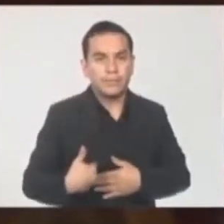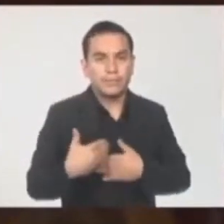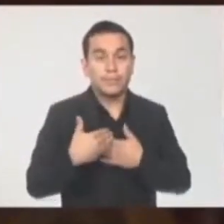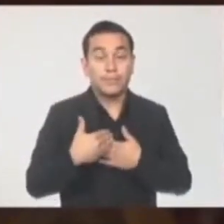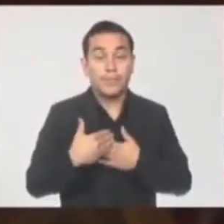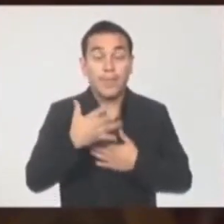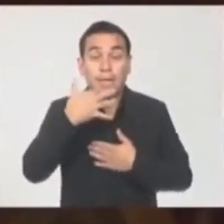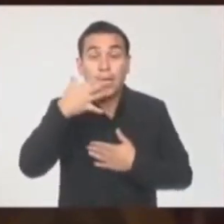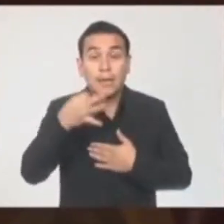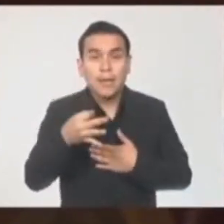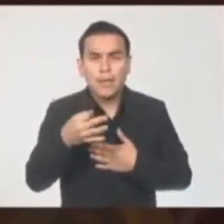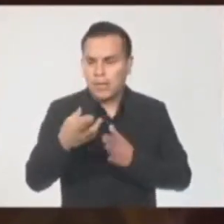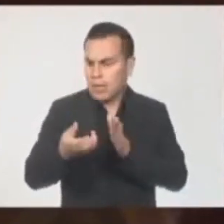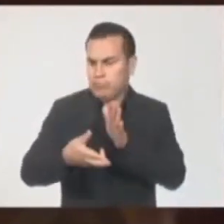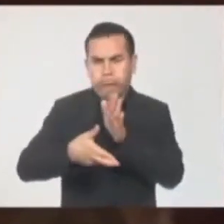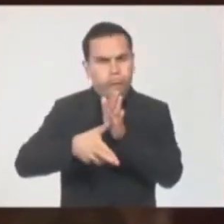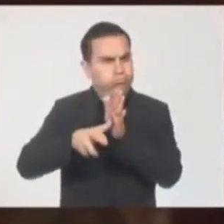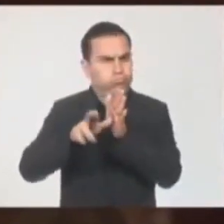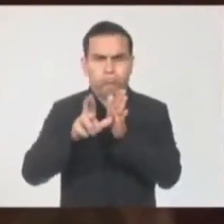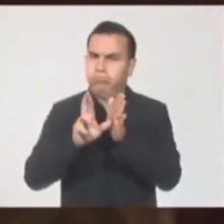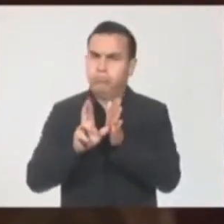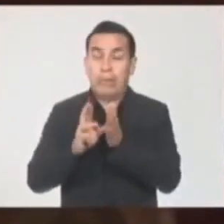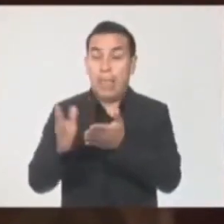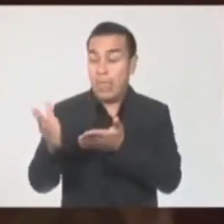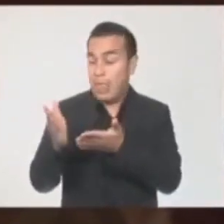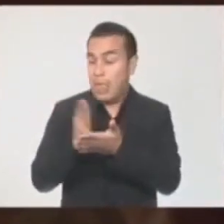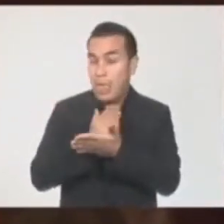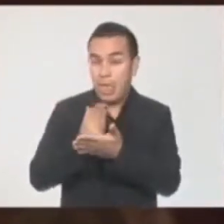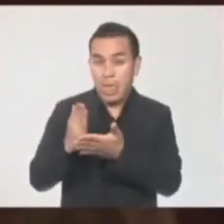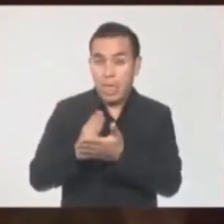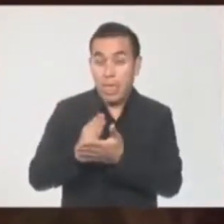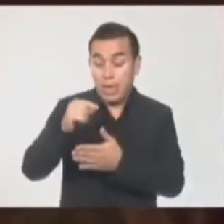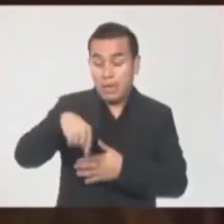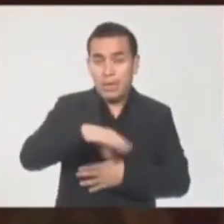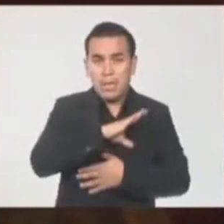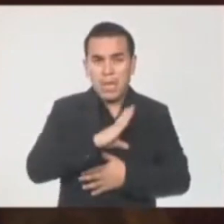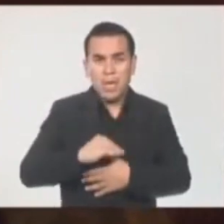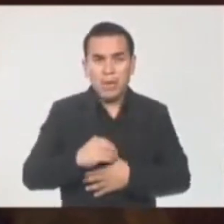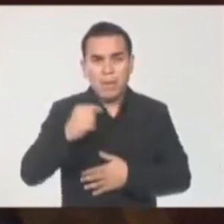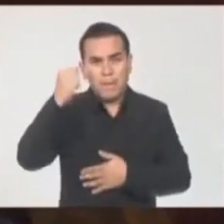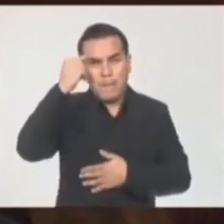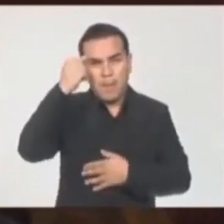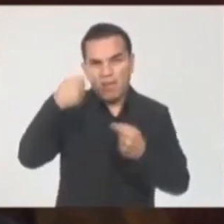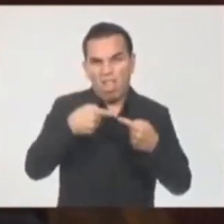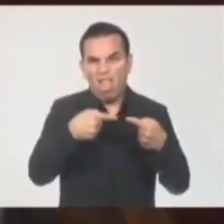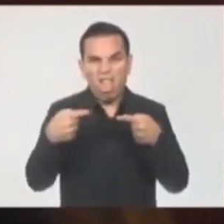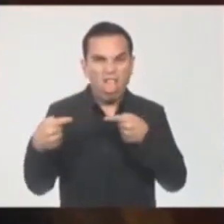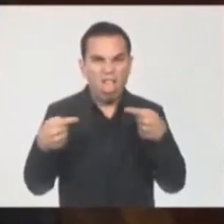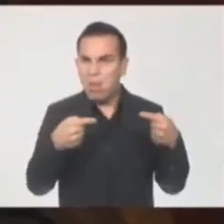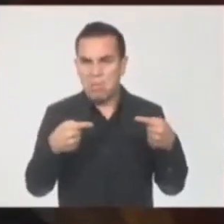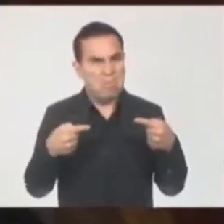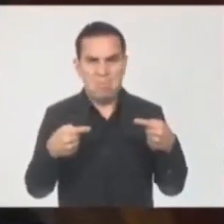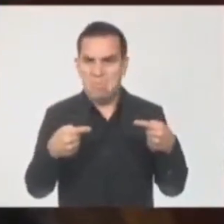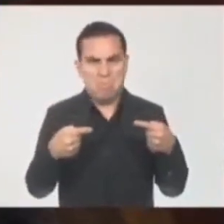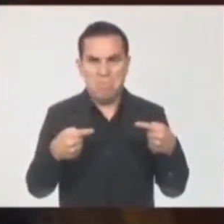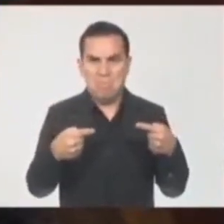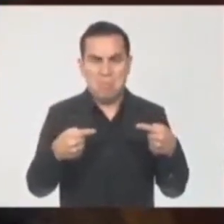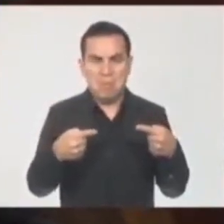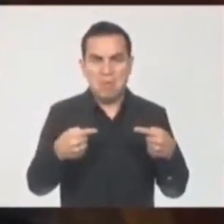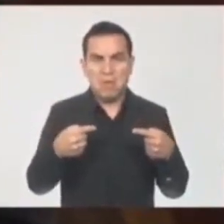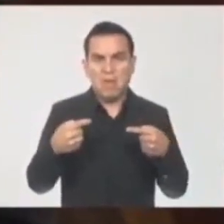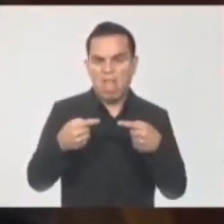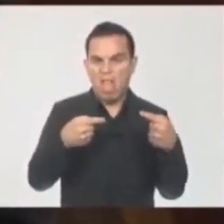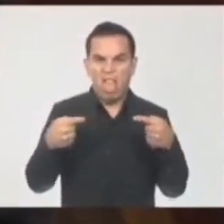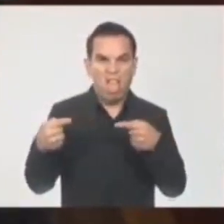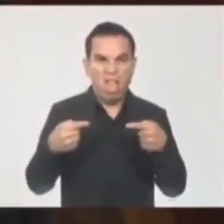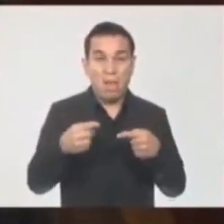No vamos a volver atrás. Nuestro país no está dividido, como muchos quieren hacer creer. No está polarizado, como los grupos